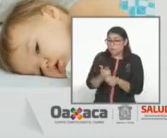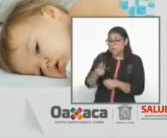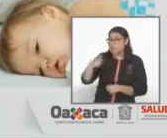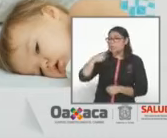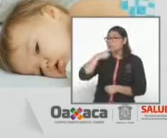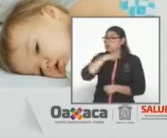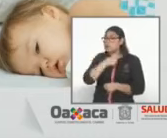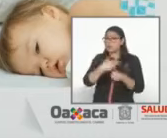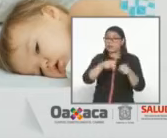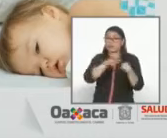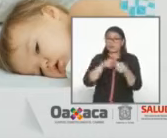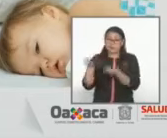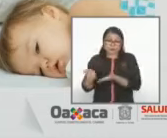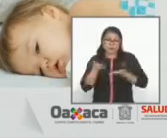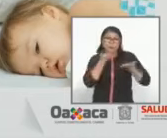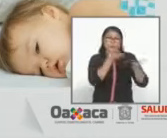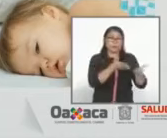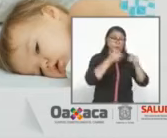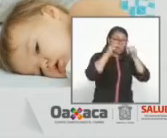al hospital.